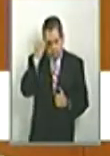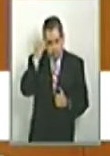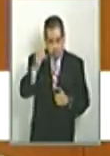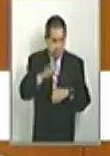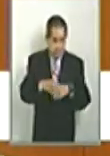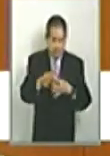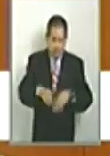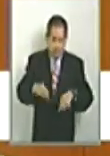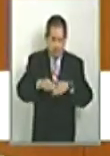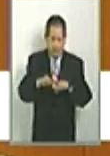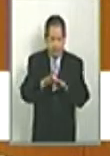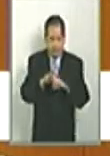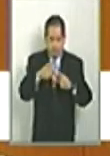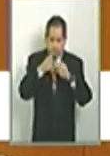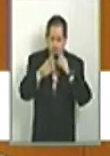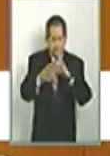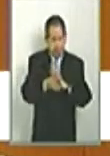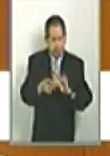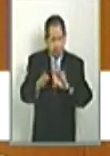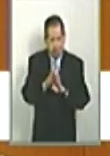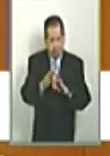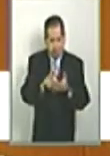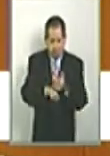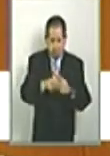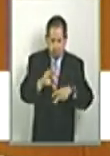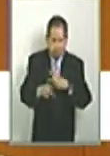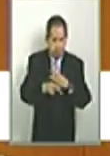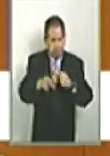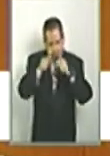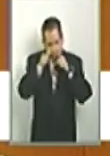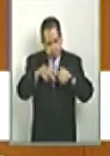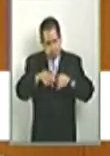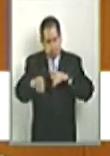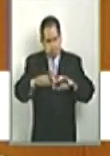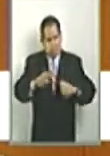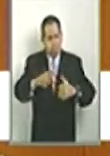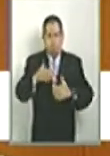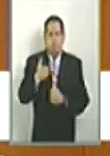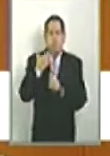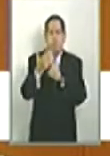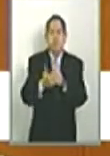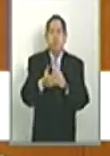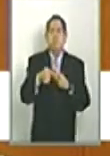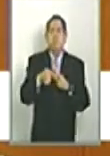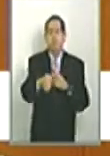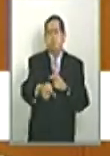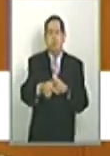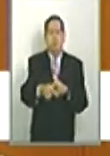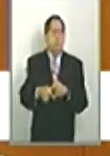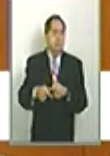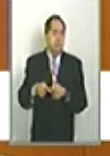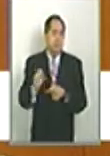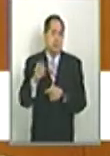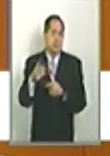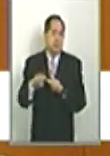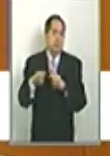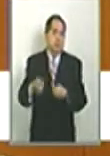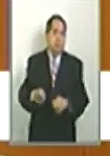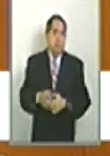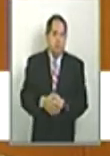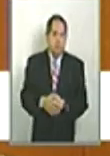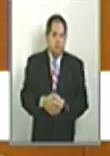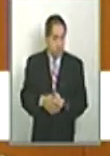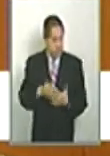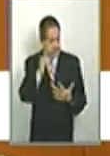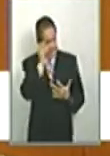grandes asuntos que tendrán que tomarse muy en cuenta para la próxima legislatura. Hay que decir que junto a